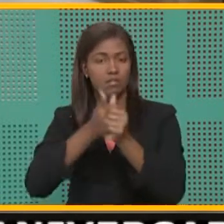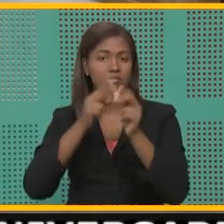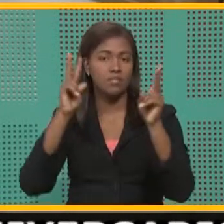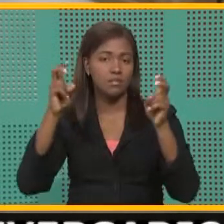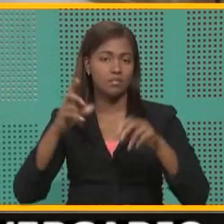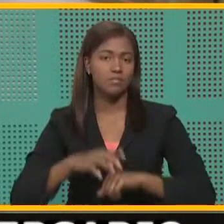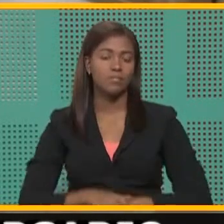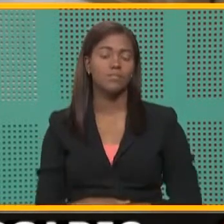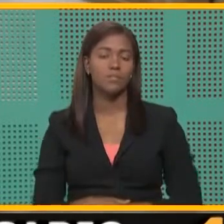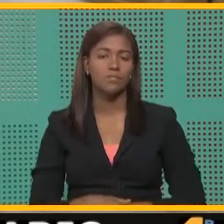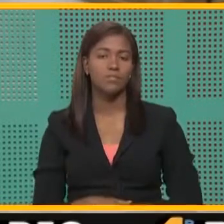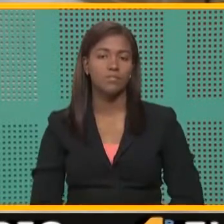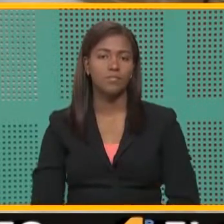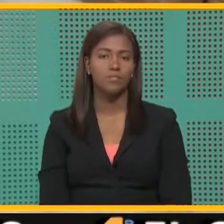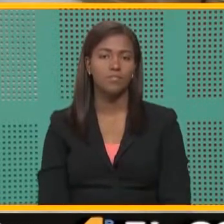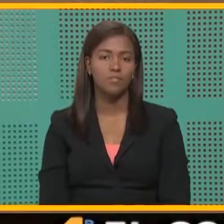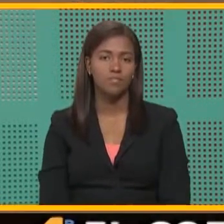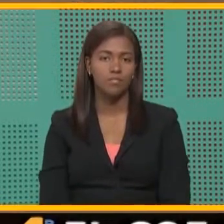temas.